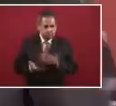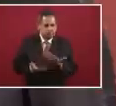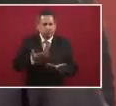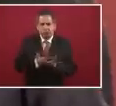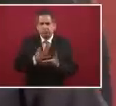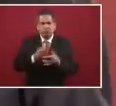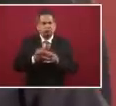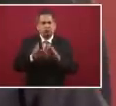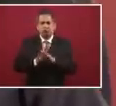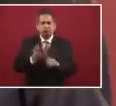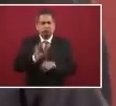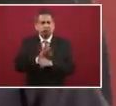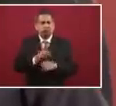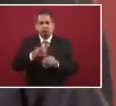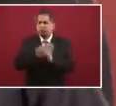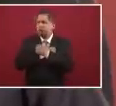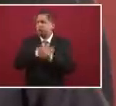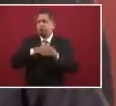simuladores,